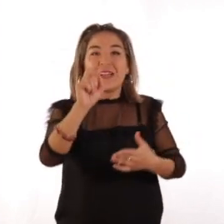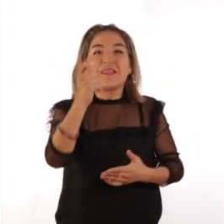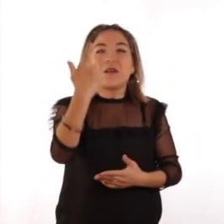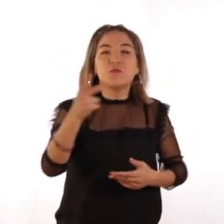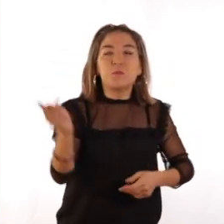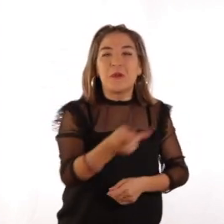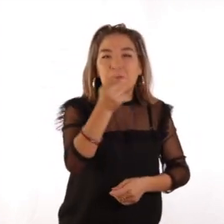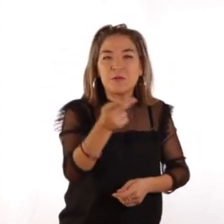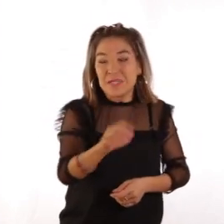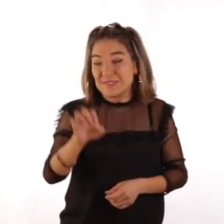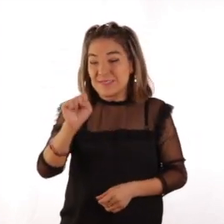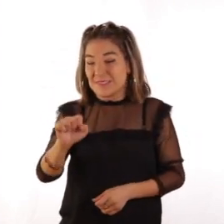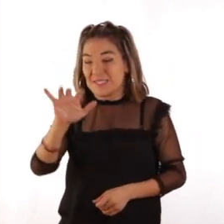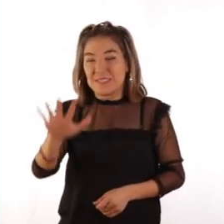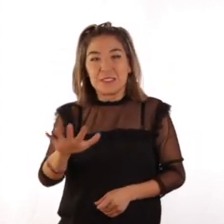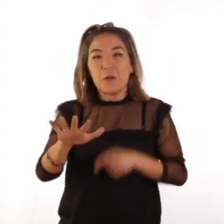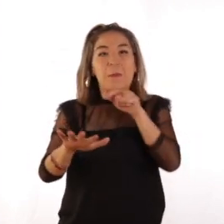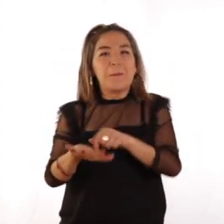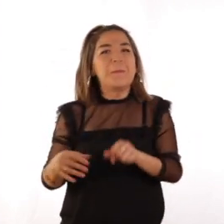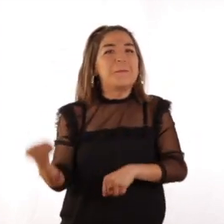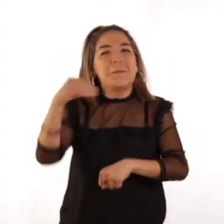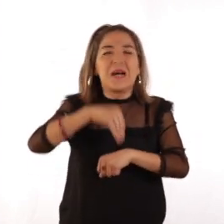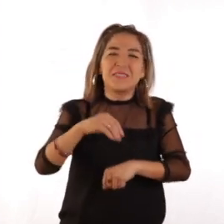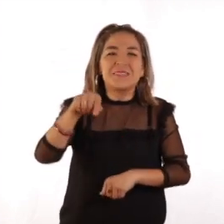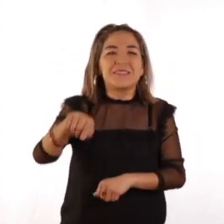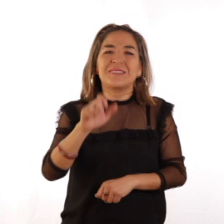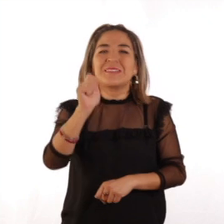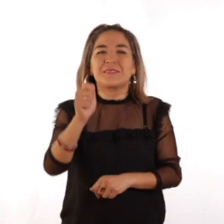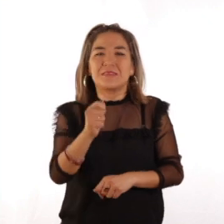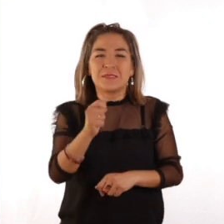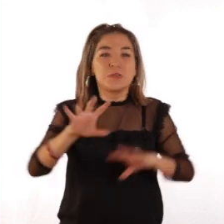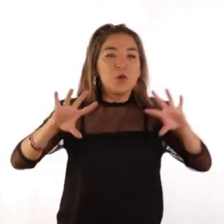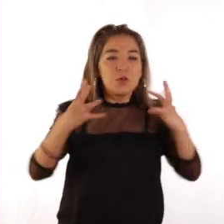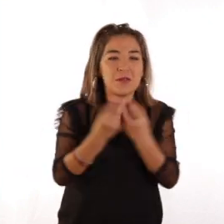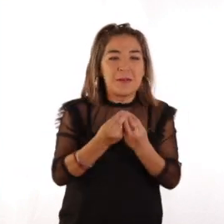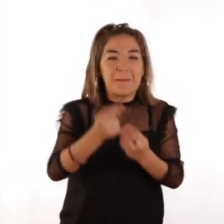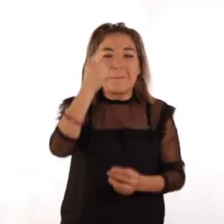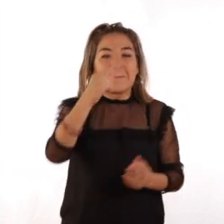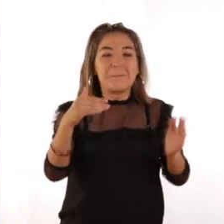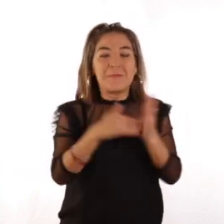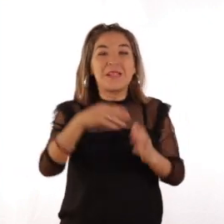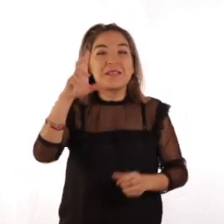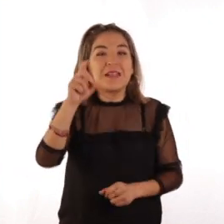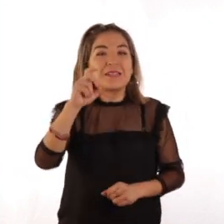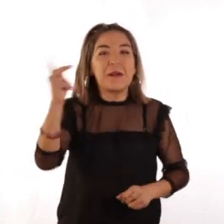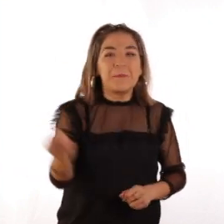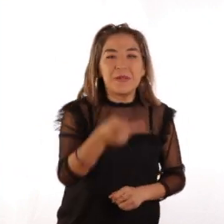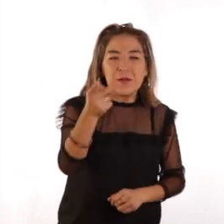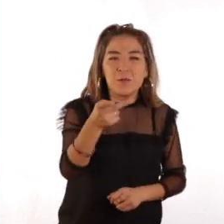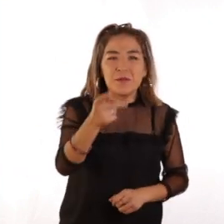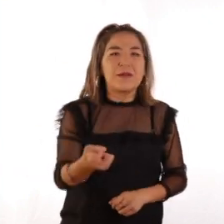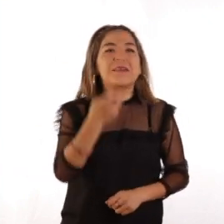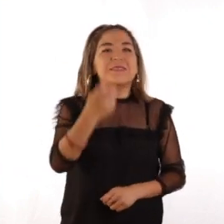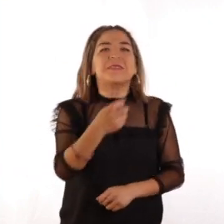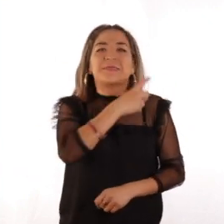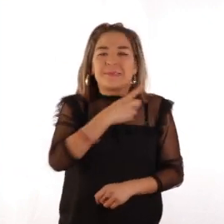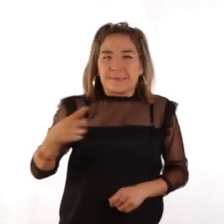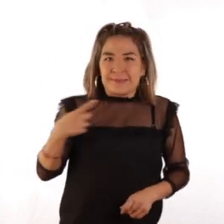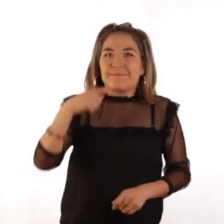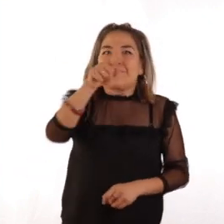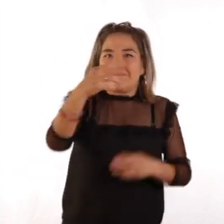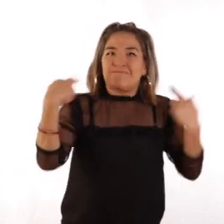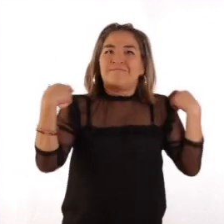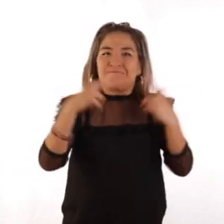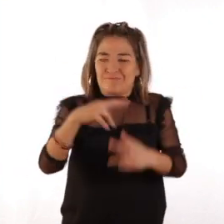38 preguntas básicas y 65 adicionales nos daría un total de 1,030 preguntas que